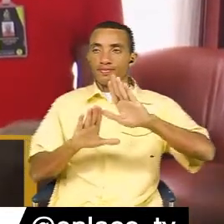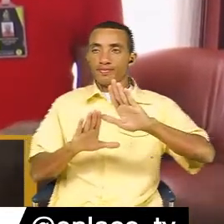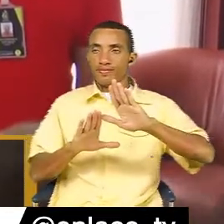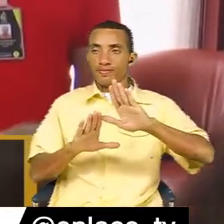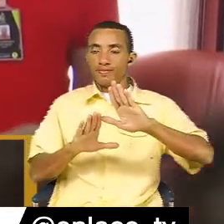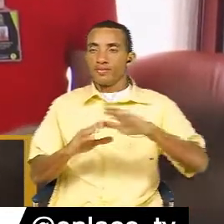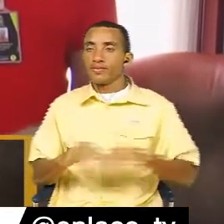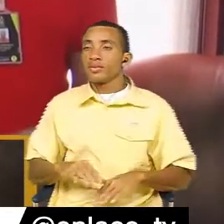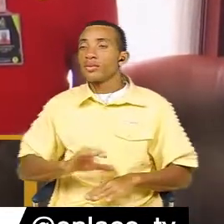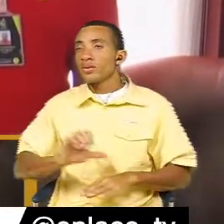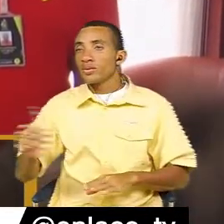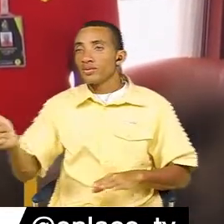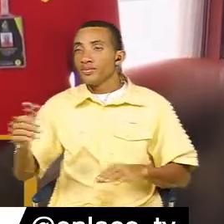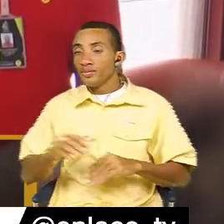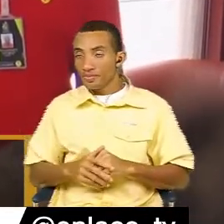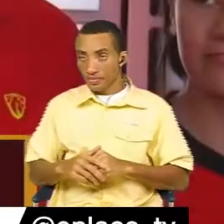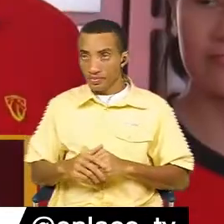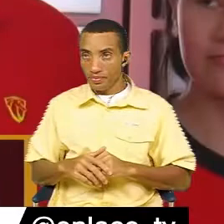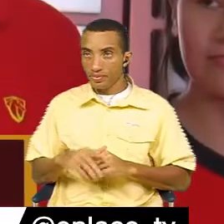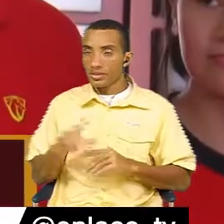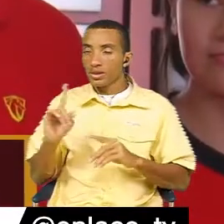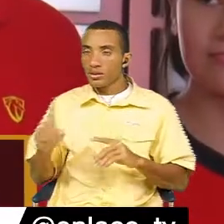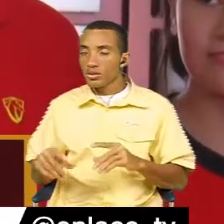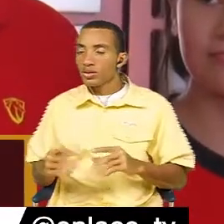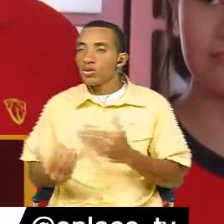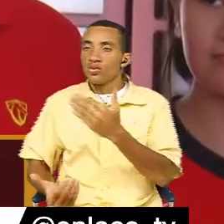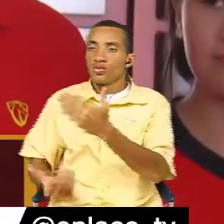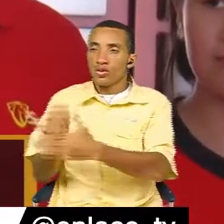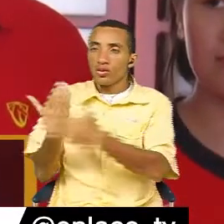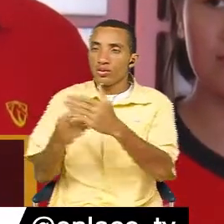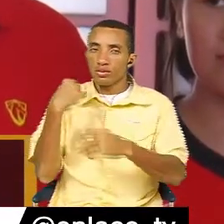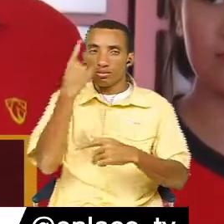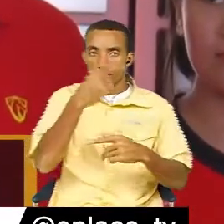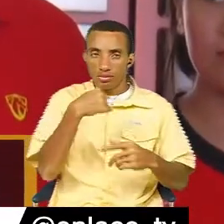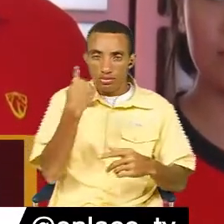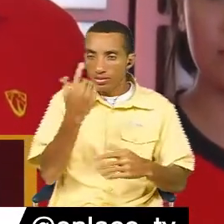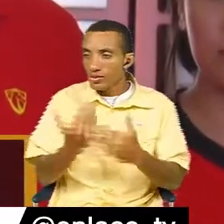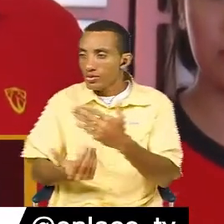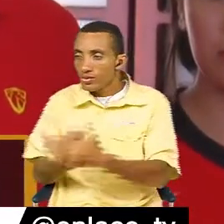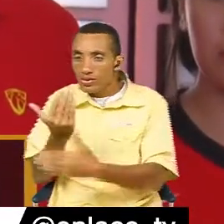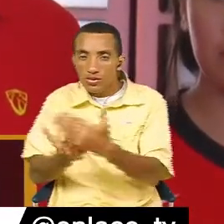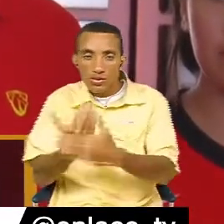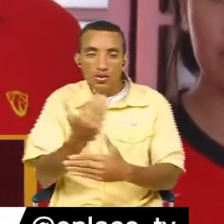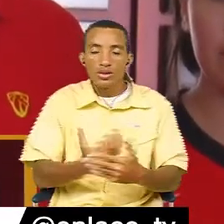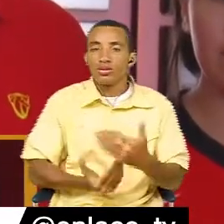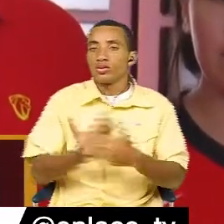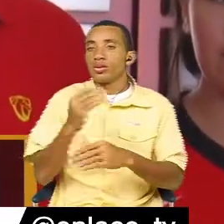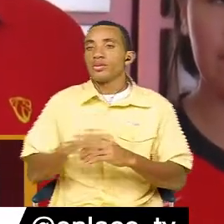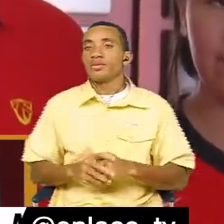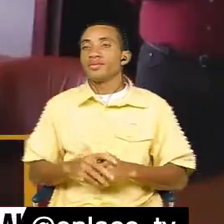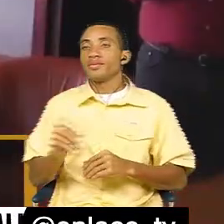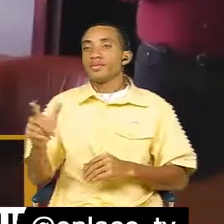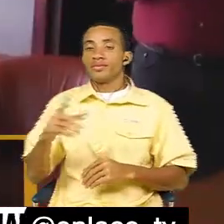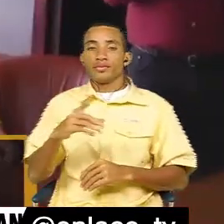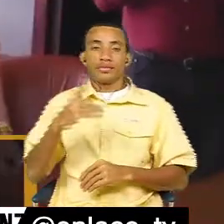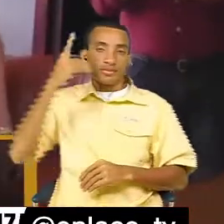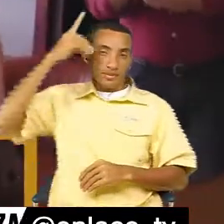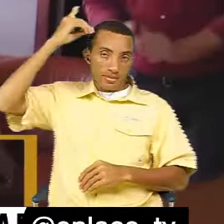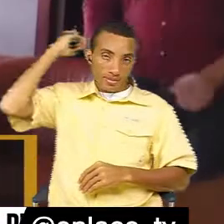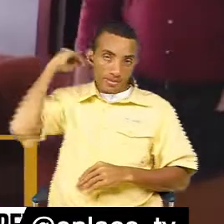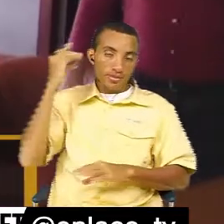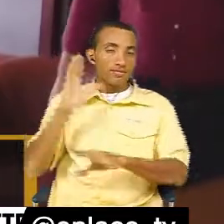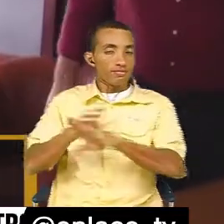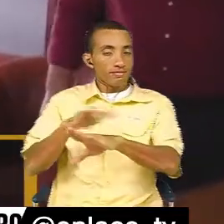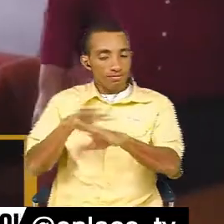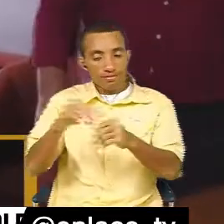la sala de juntas del despacho municipal se vieron las nuevas caras de cada una de sus secretarías. En este espacio, Echeverri le pidió a sus